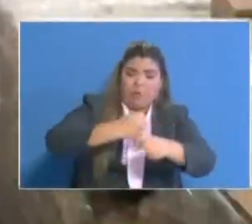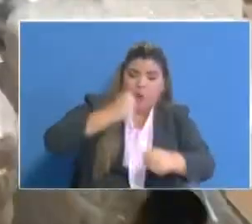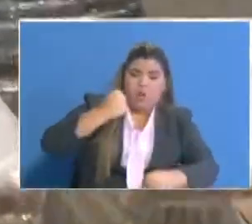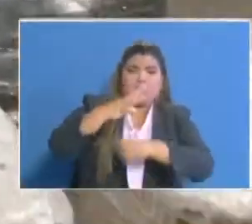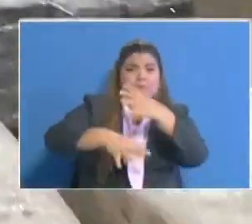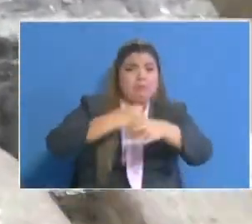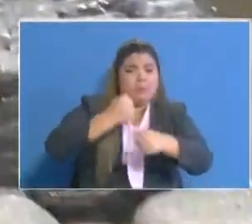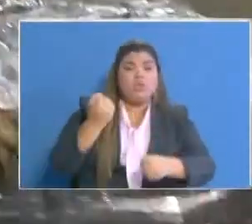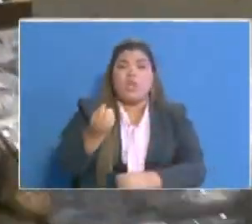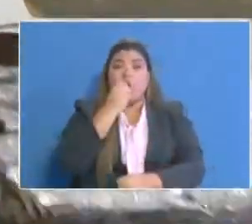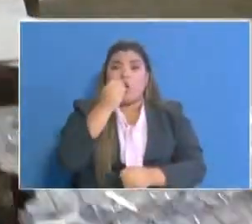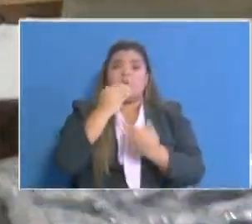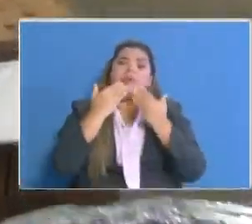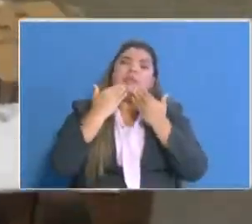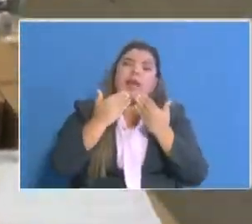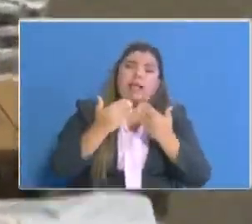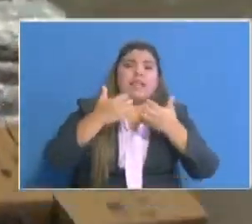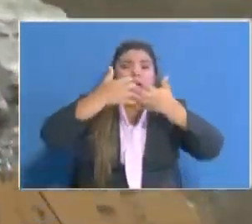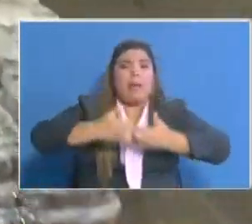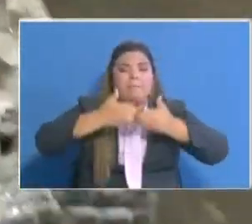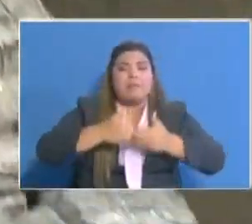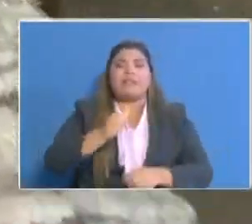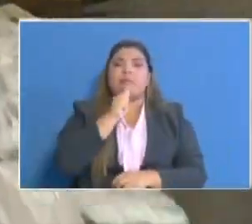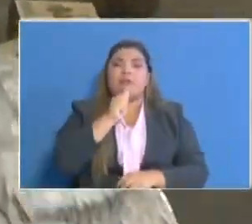gracias. Empresas privadas